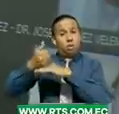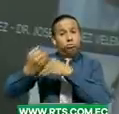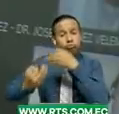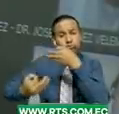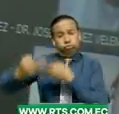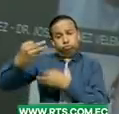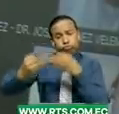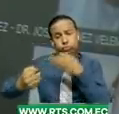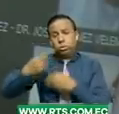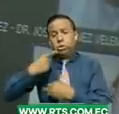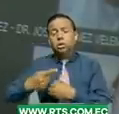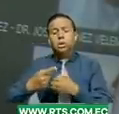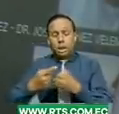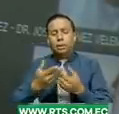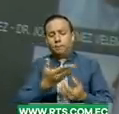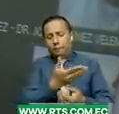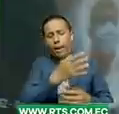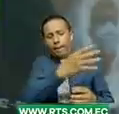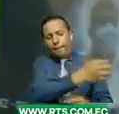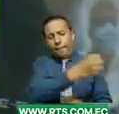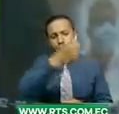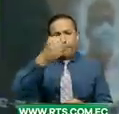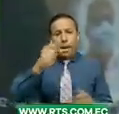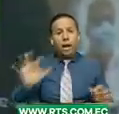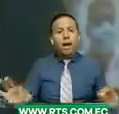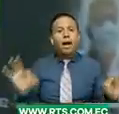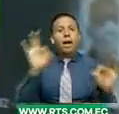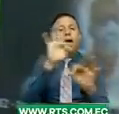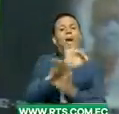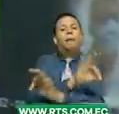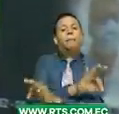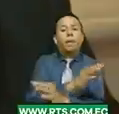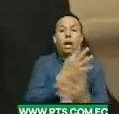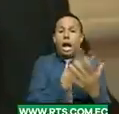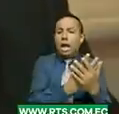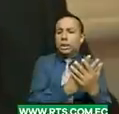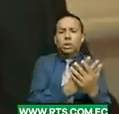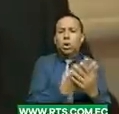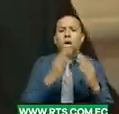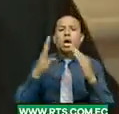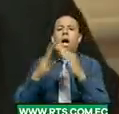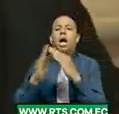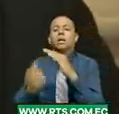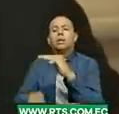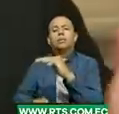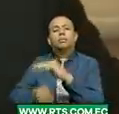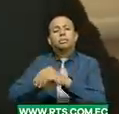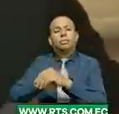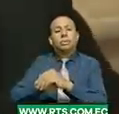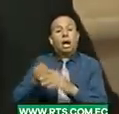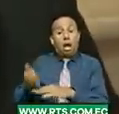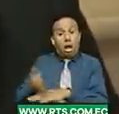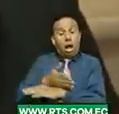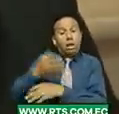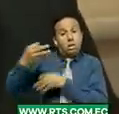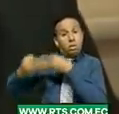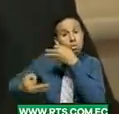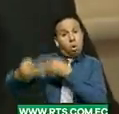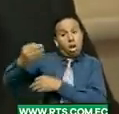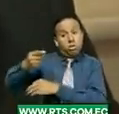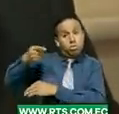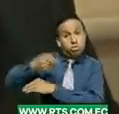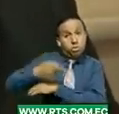de habeas corpus al ciudadano que tenía ya 2 meses privados de su libertad. Va a cumplir la pena que fue impuesta por un